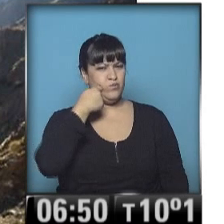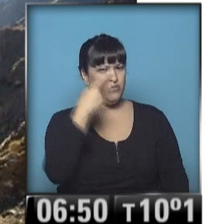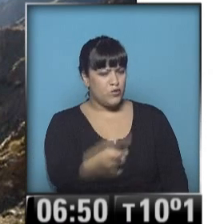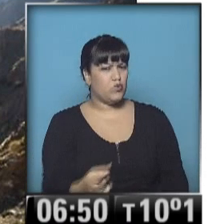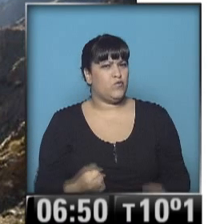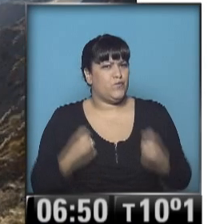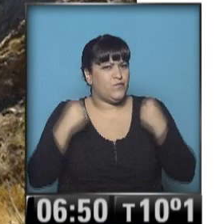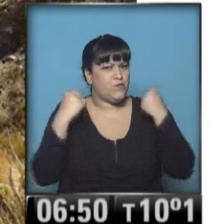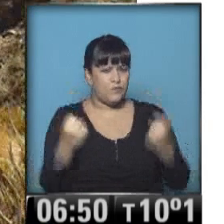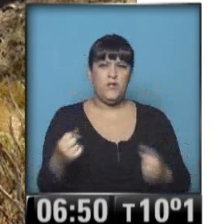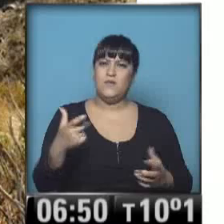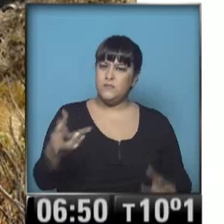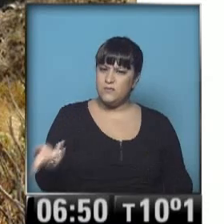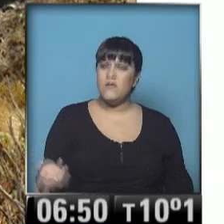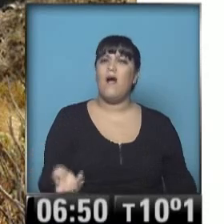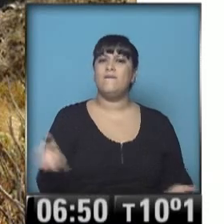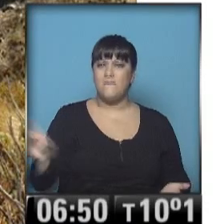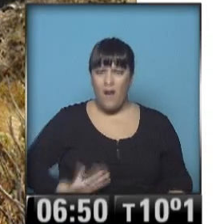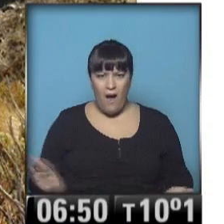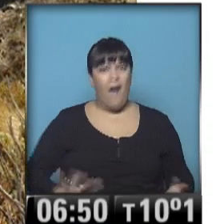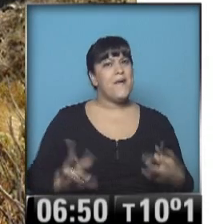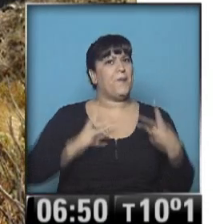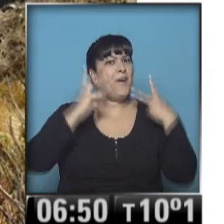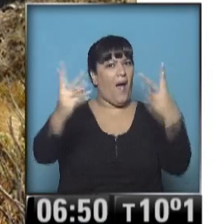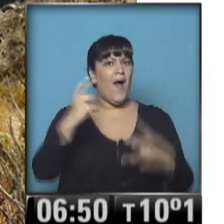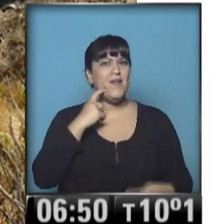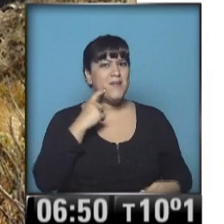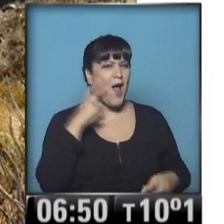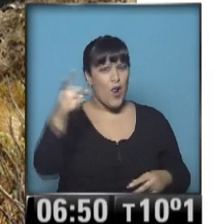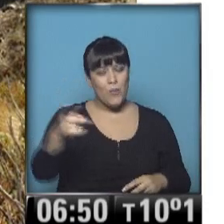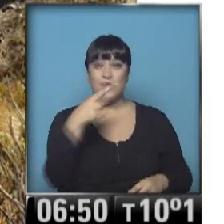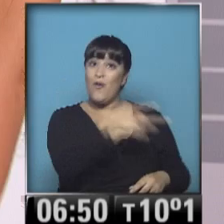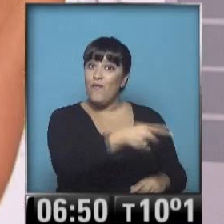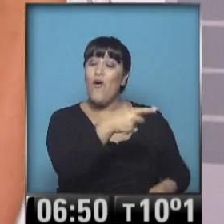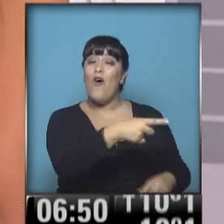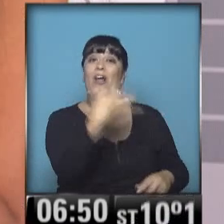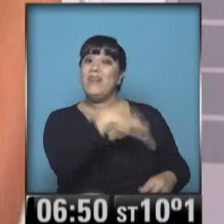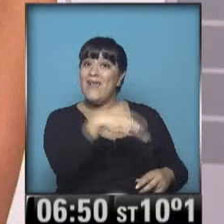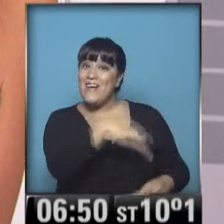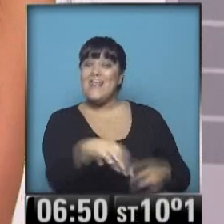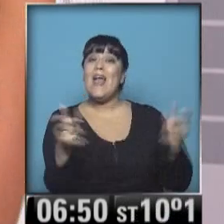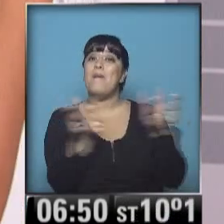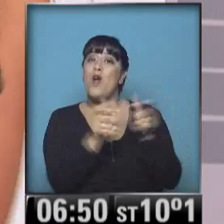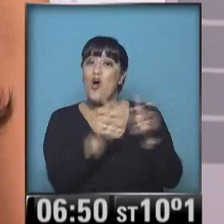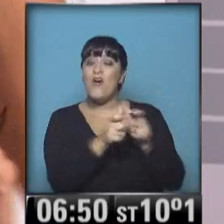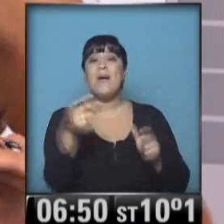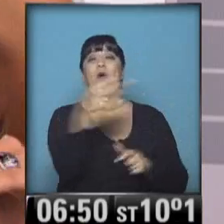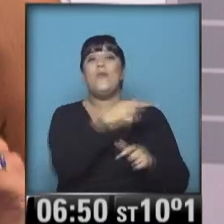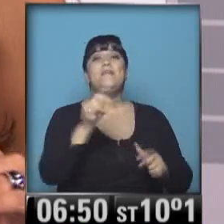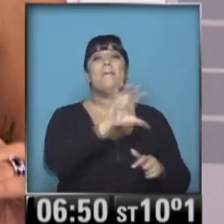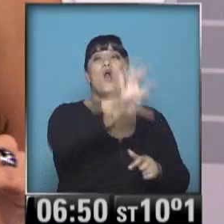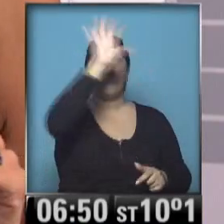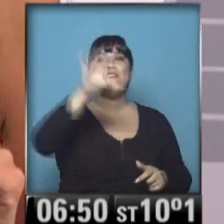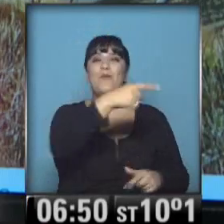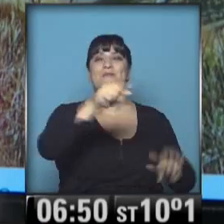fuerza. Che, qué ganas que tenemos de ir a San Luis, Deberíamos... ¿Vos deberías hacer, Nadia, el programa? Una semanita en cada provincia,